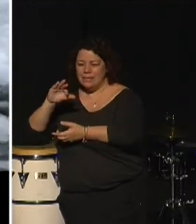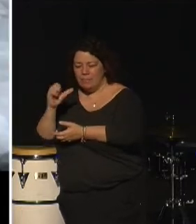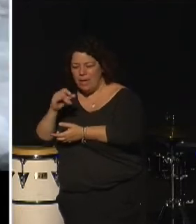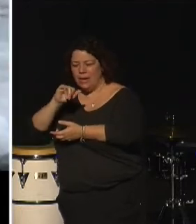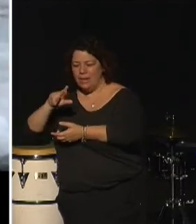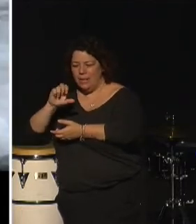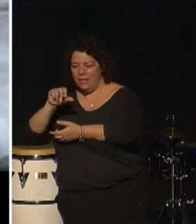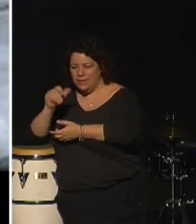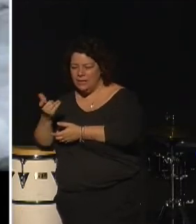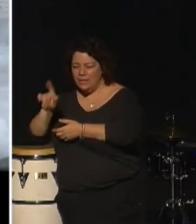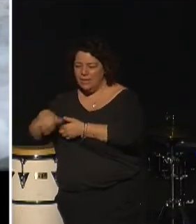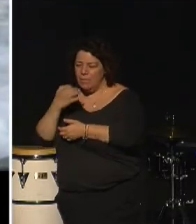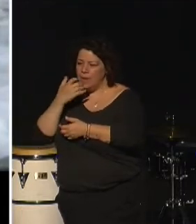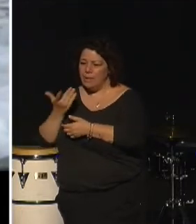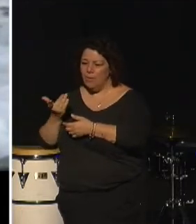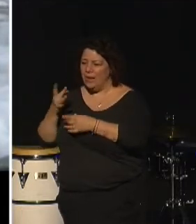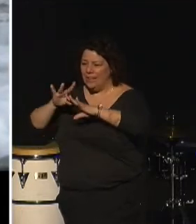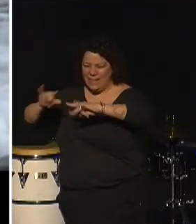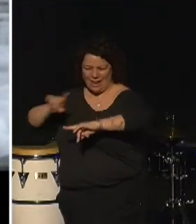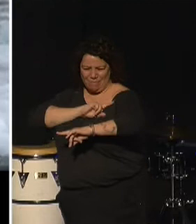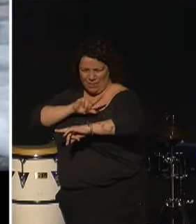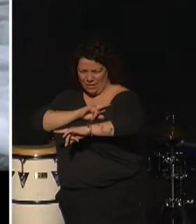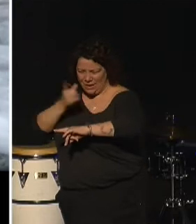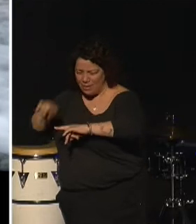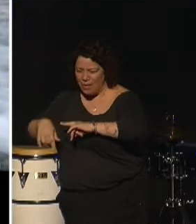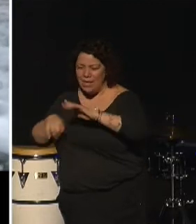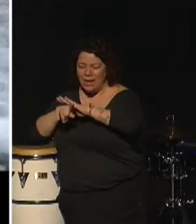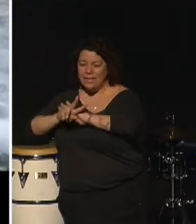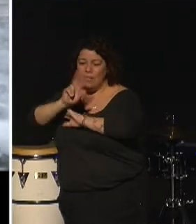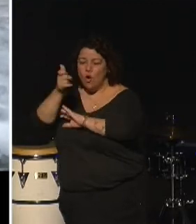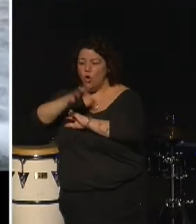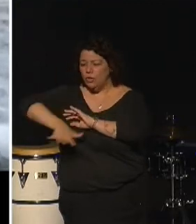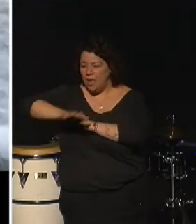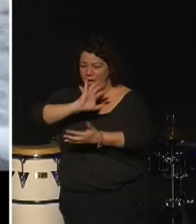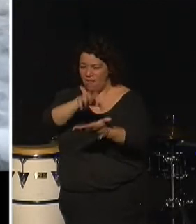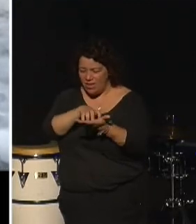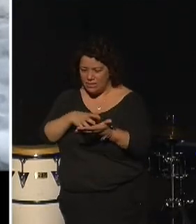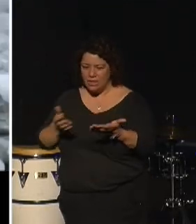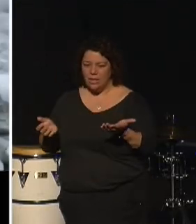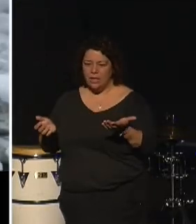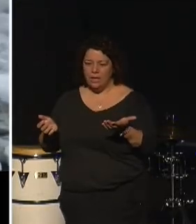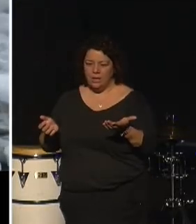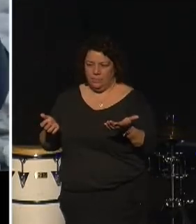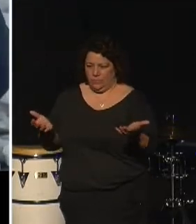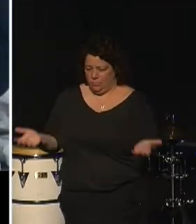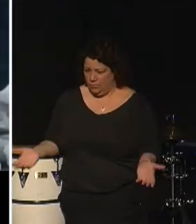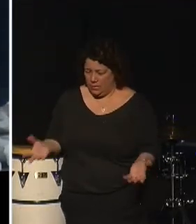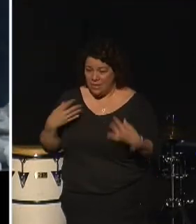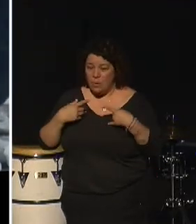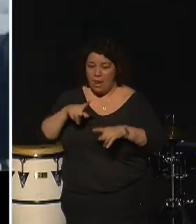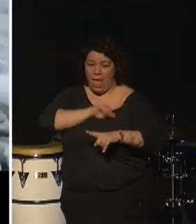Gamboa. Luego también está el Ejército de Tierra por ahí, gestionando la base Gabriel de Castilla, de Isla de Decepción. La mismísima